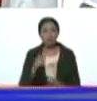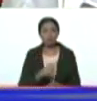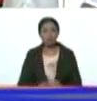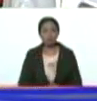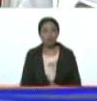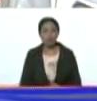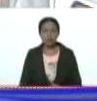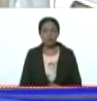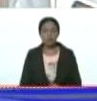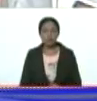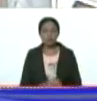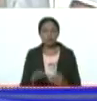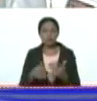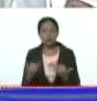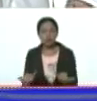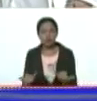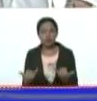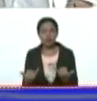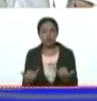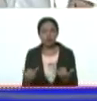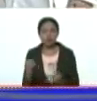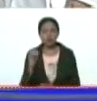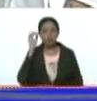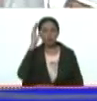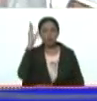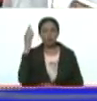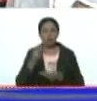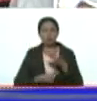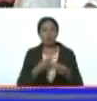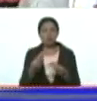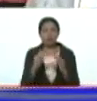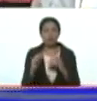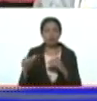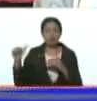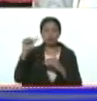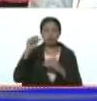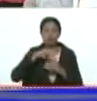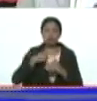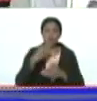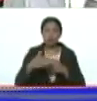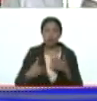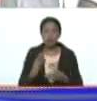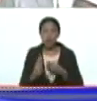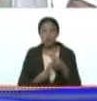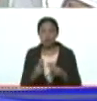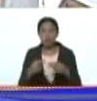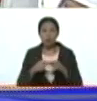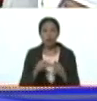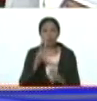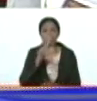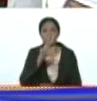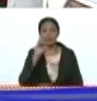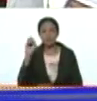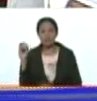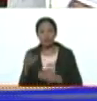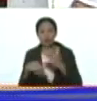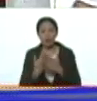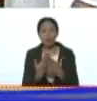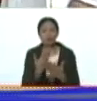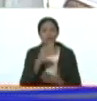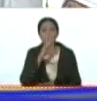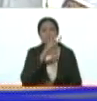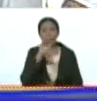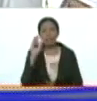Sociales, está en este momento en su capacidad operativa mayor. Aquí podemos operar, presidente, entre 300 y 500 pacientes al